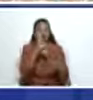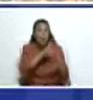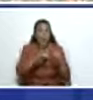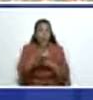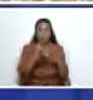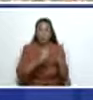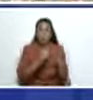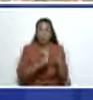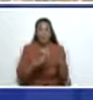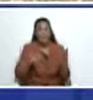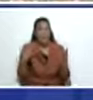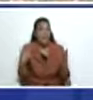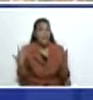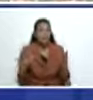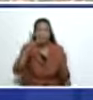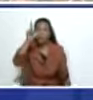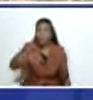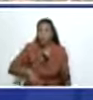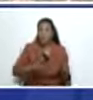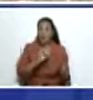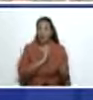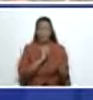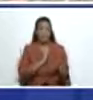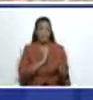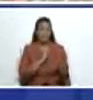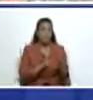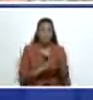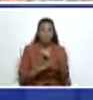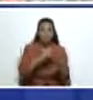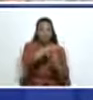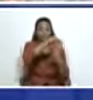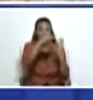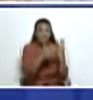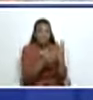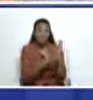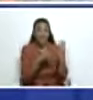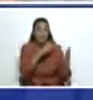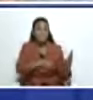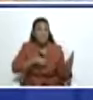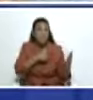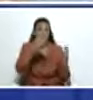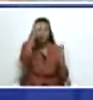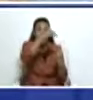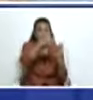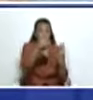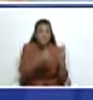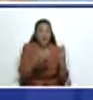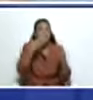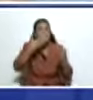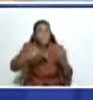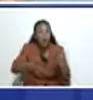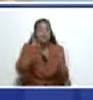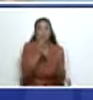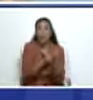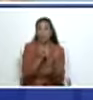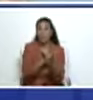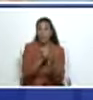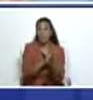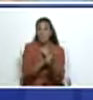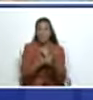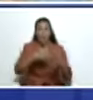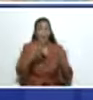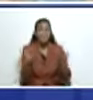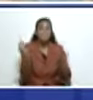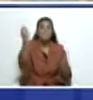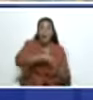cultura, de la alegría, del ser nacional, del alma nacional. Avanzando. Y estamos próximos a lanzar la mamá de